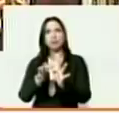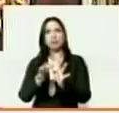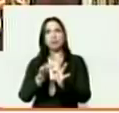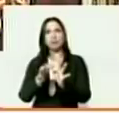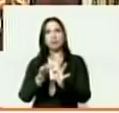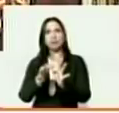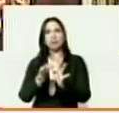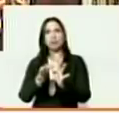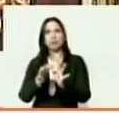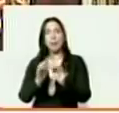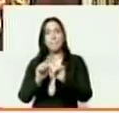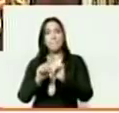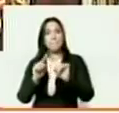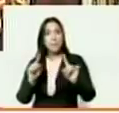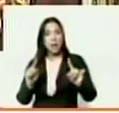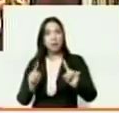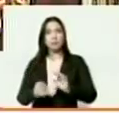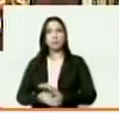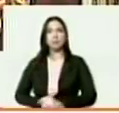para que